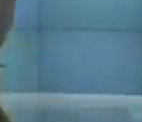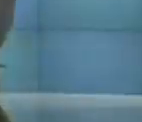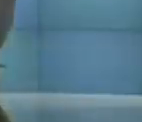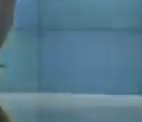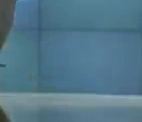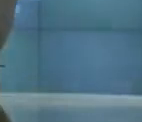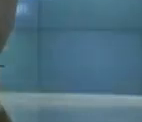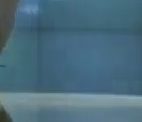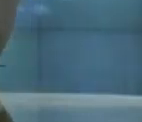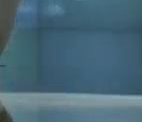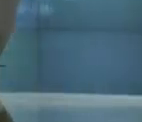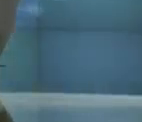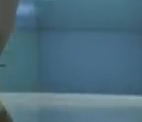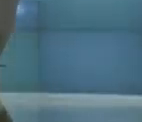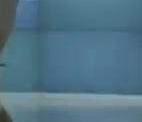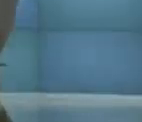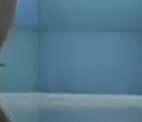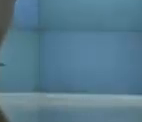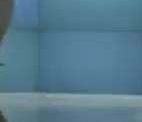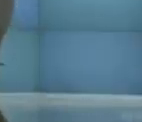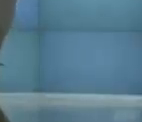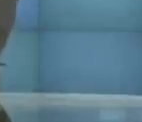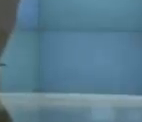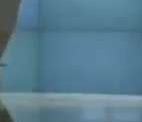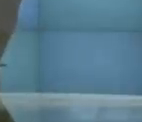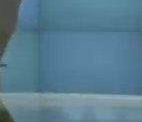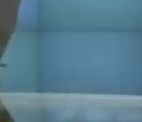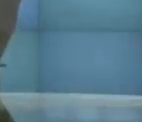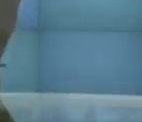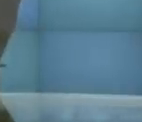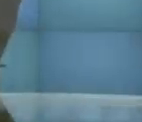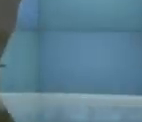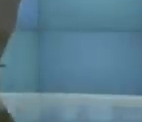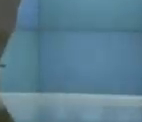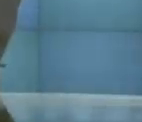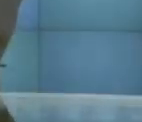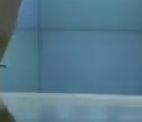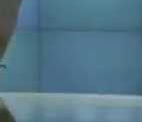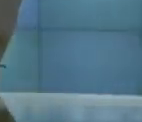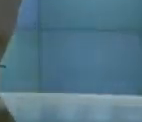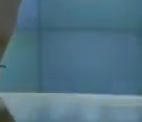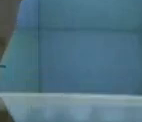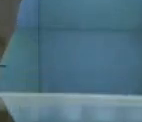Bien, así culmina esta actividad presidencial al ritmo de nuestra música en el marco del